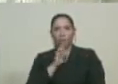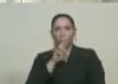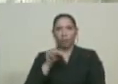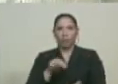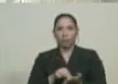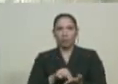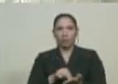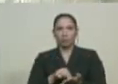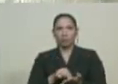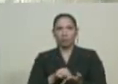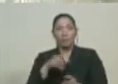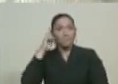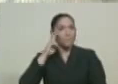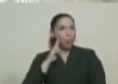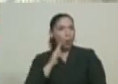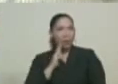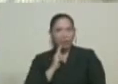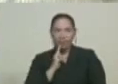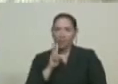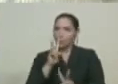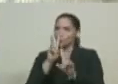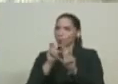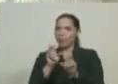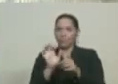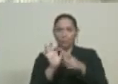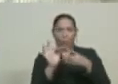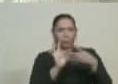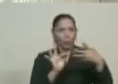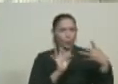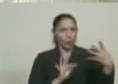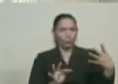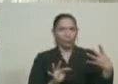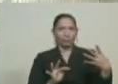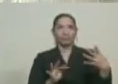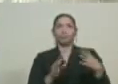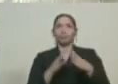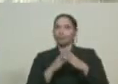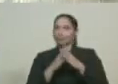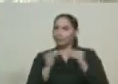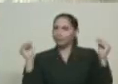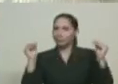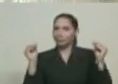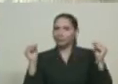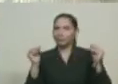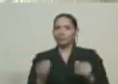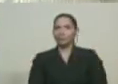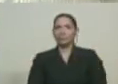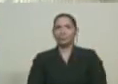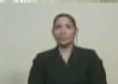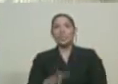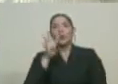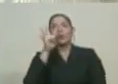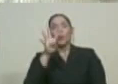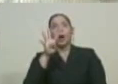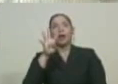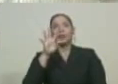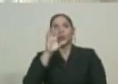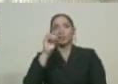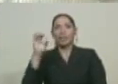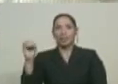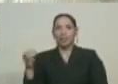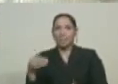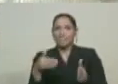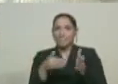donde ya el Bolívar soberano está funcionando, está transándose, se ha reportado más de 400 mil